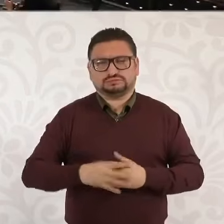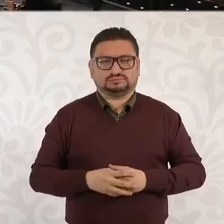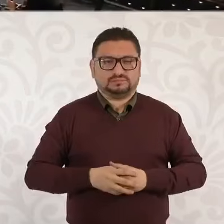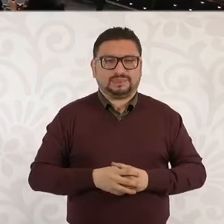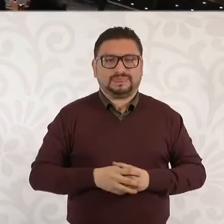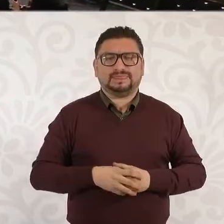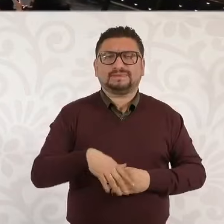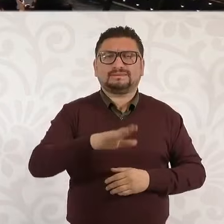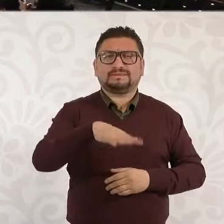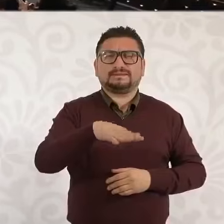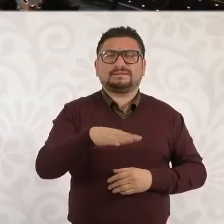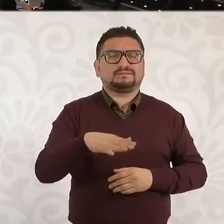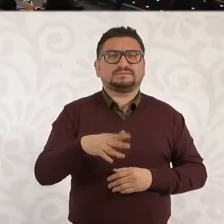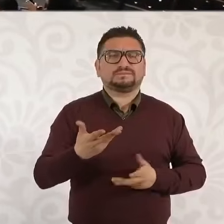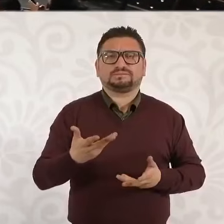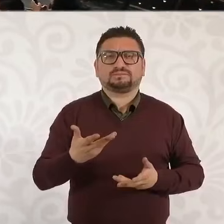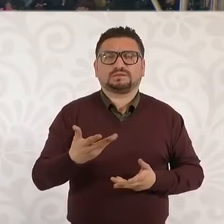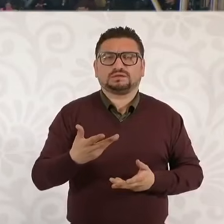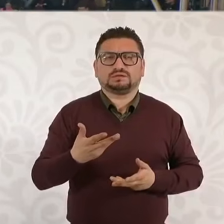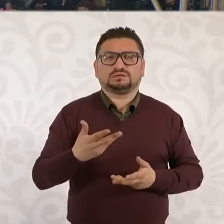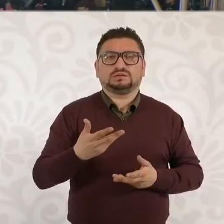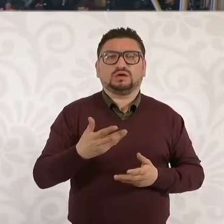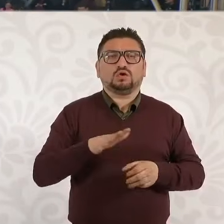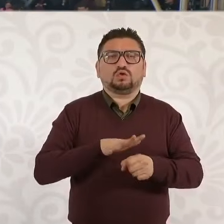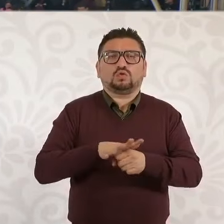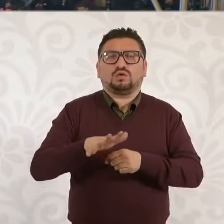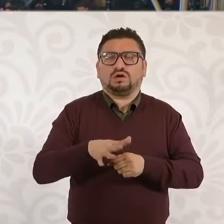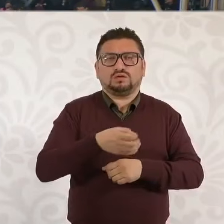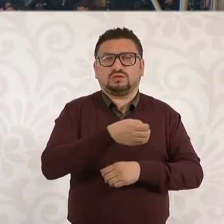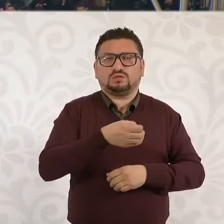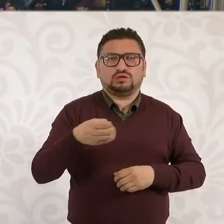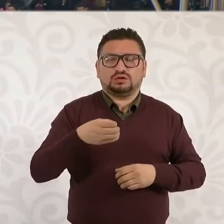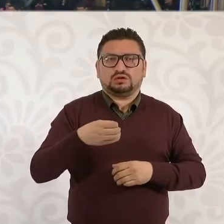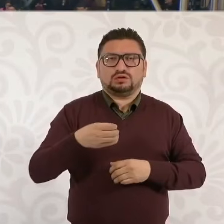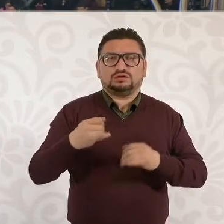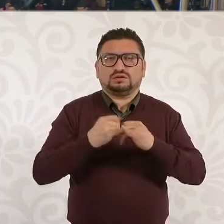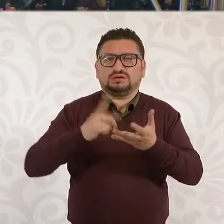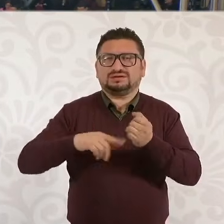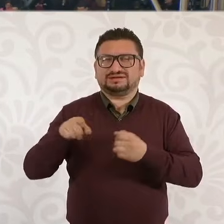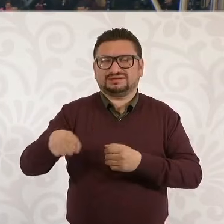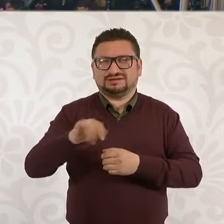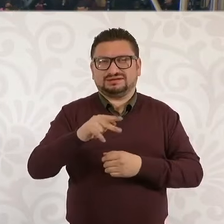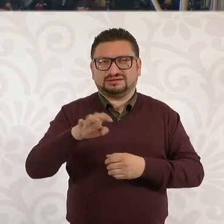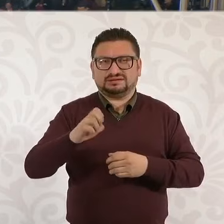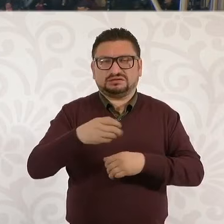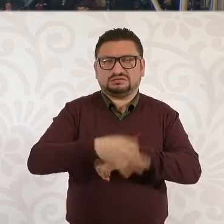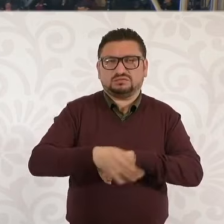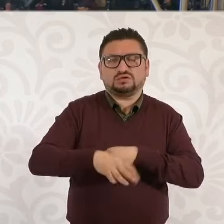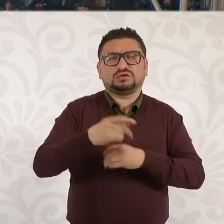¿Cuáles serían los órganos que serían temporales dentro del INE? Y también habla de mayor